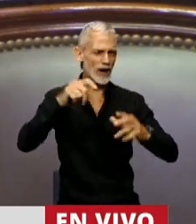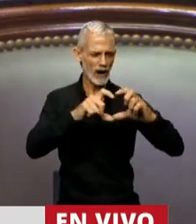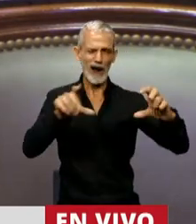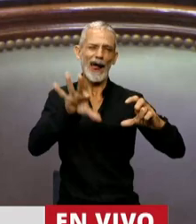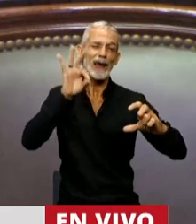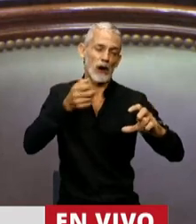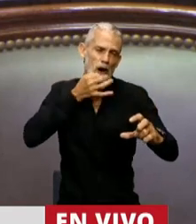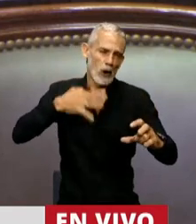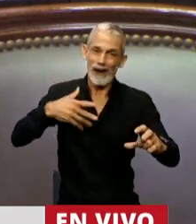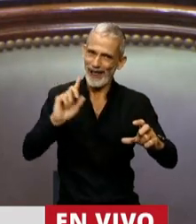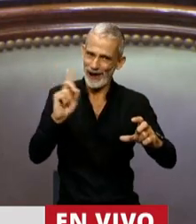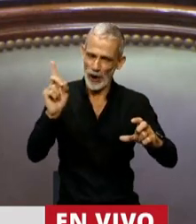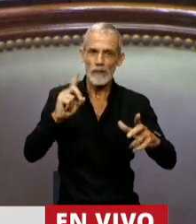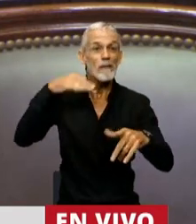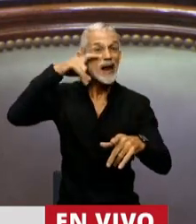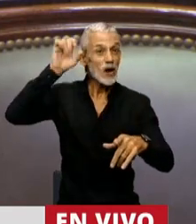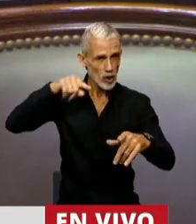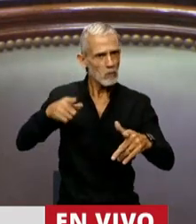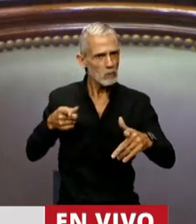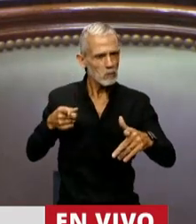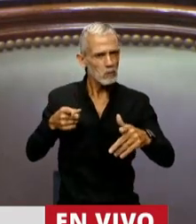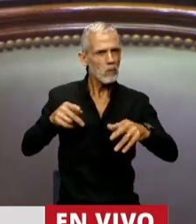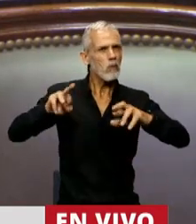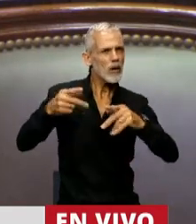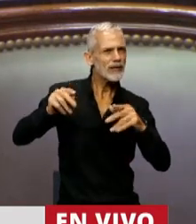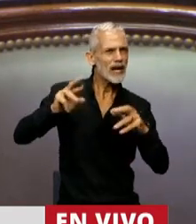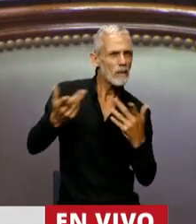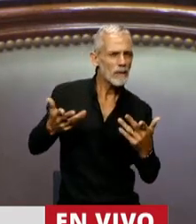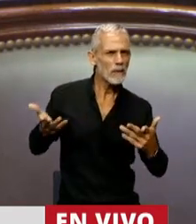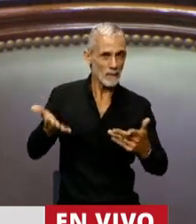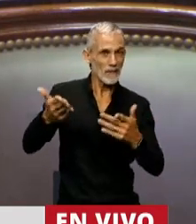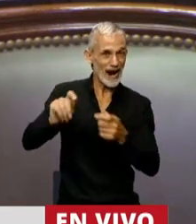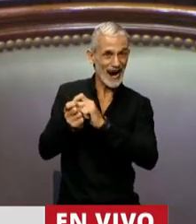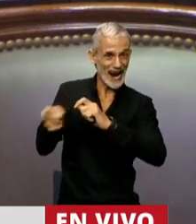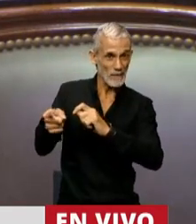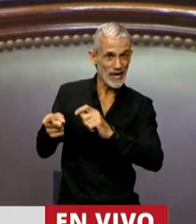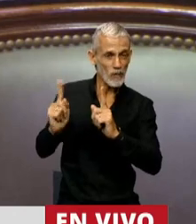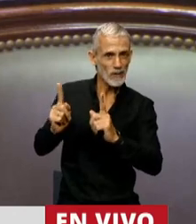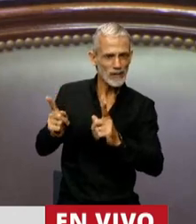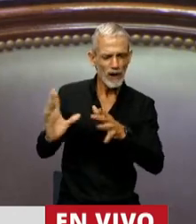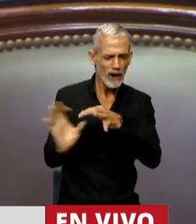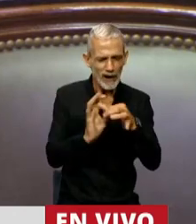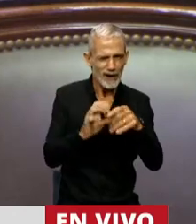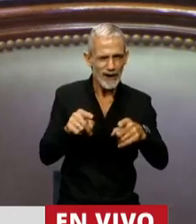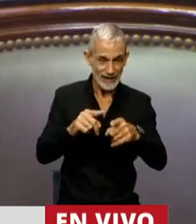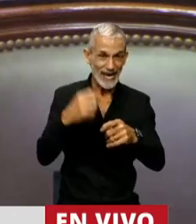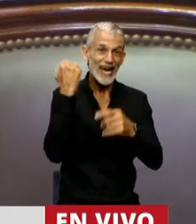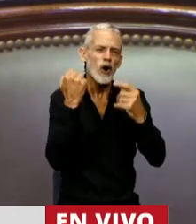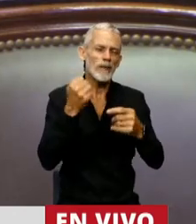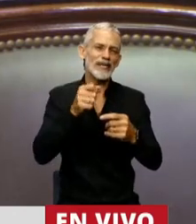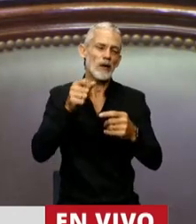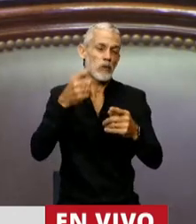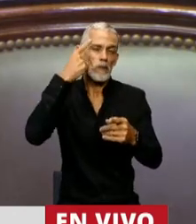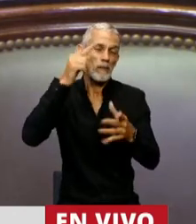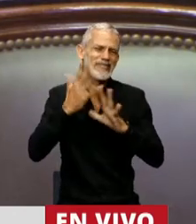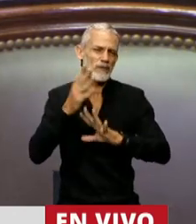la hago porque Melconian fue uno de los inspiradores de la política económica del gobierno de Cambiemos, sino que también este economista, o este